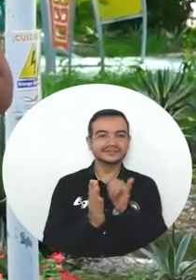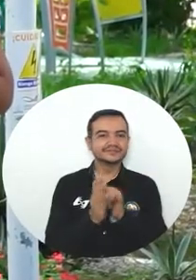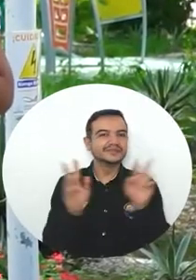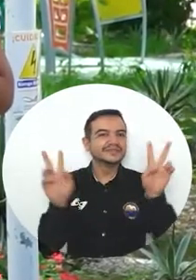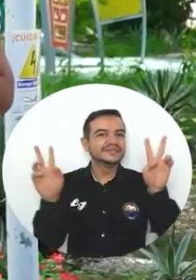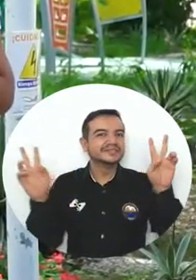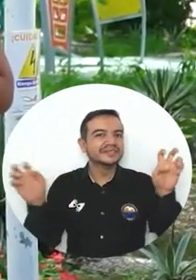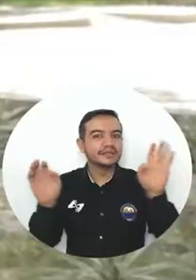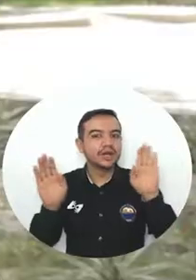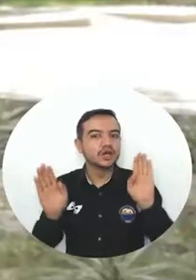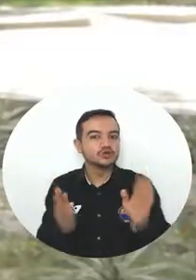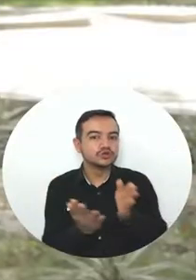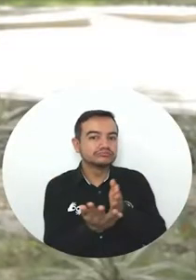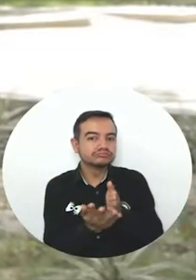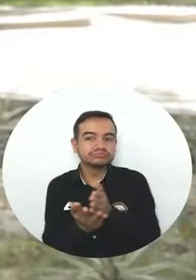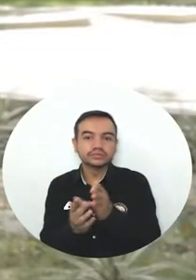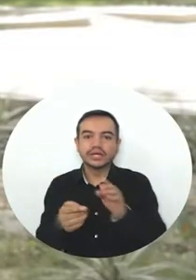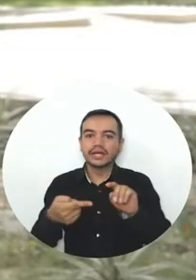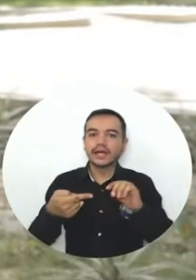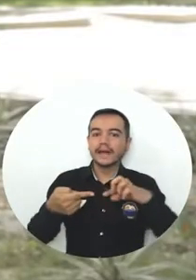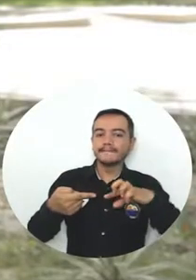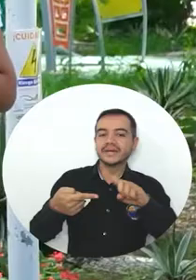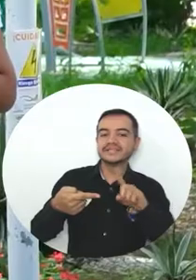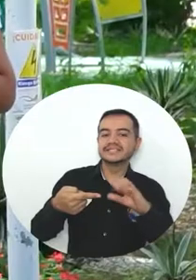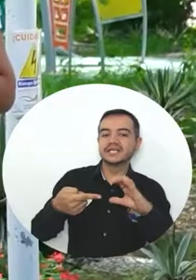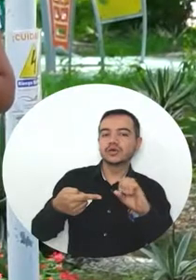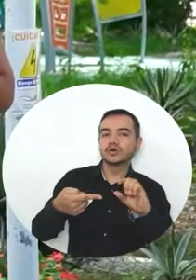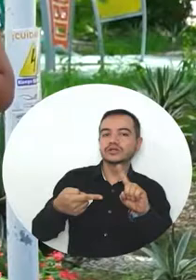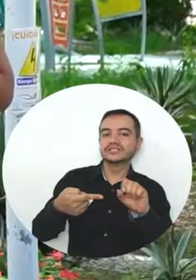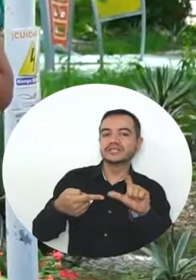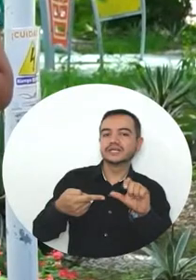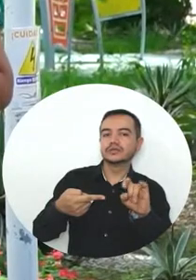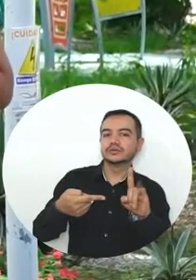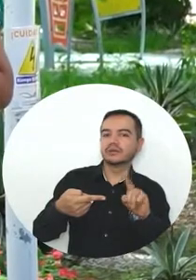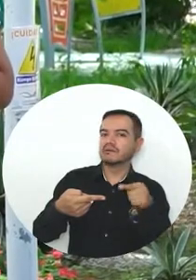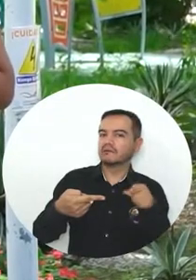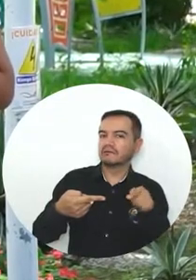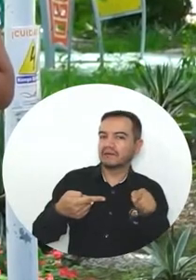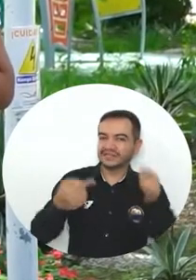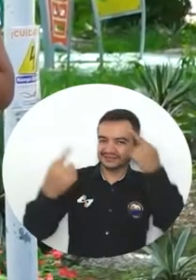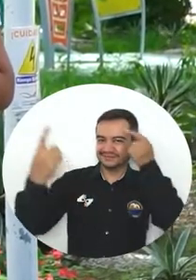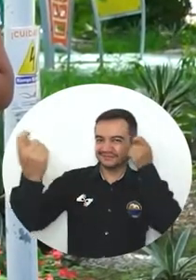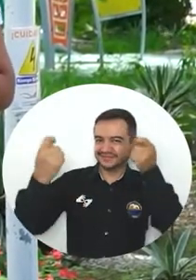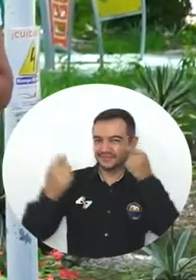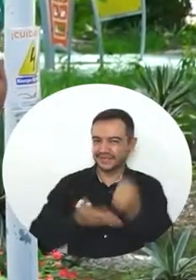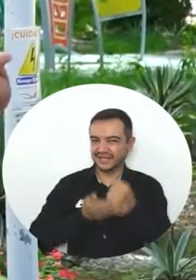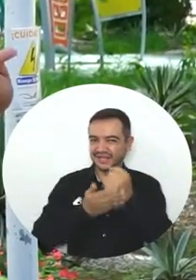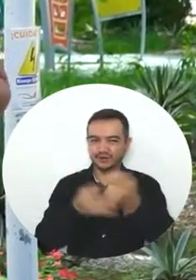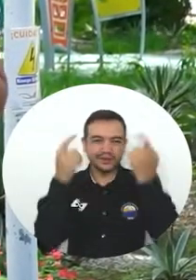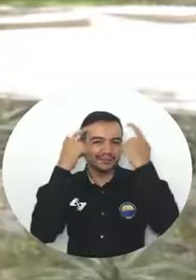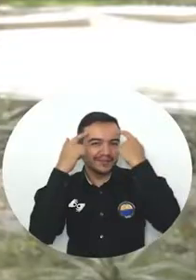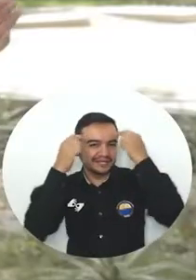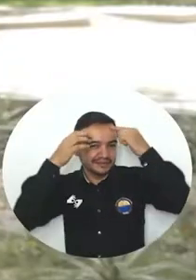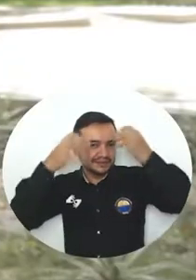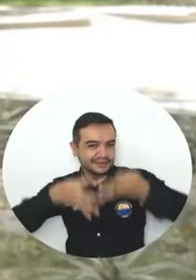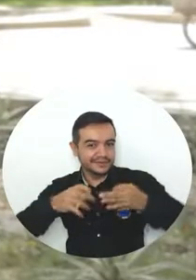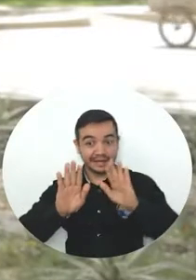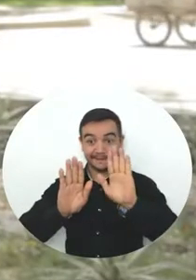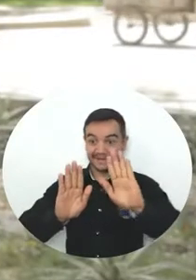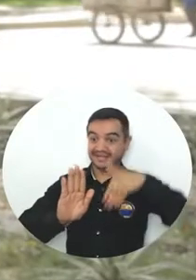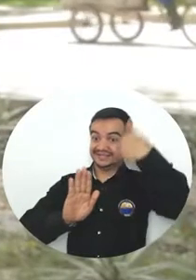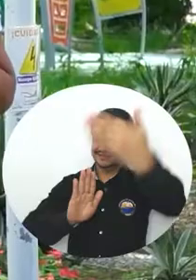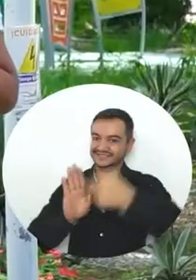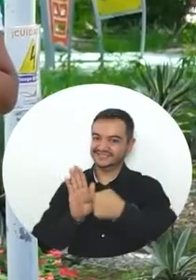con información sobre el lanzamiento de Citosalud, una estrategia tecnológica para la salud mental. Ya regresamos con más